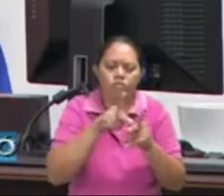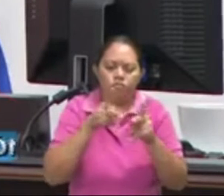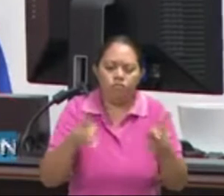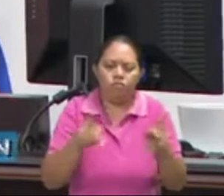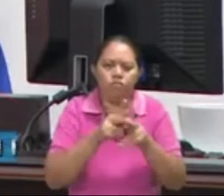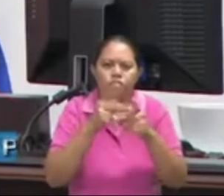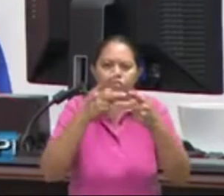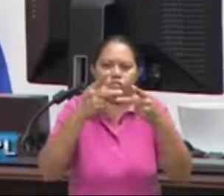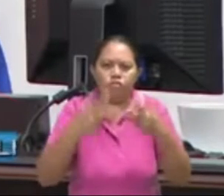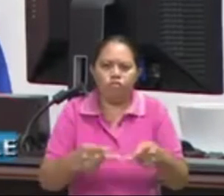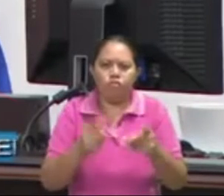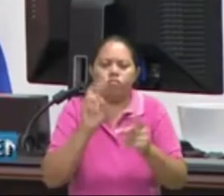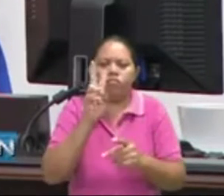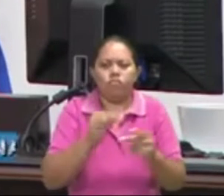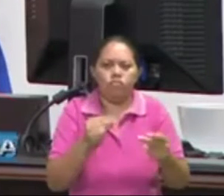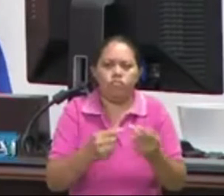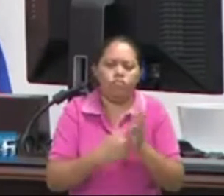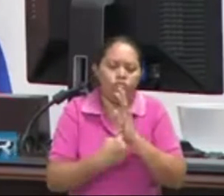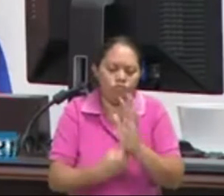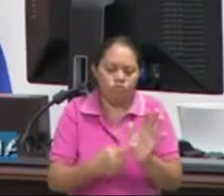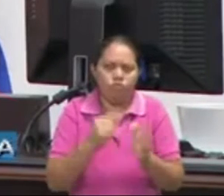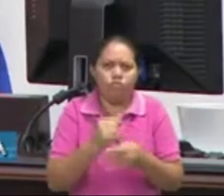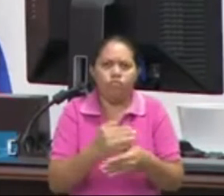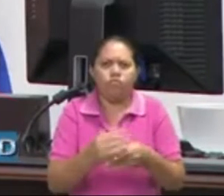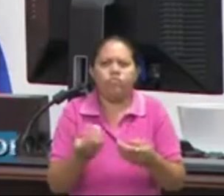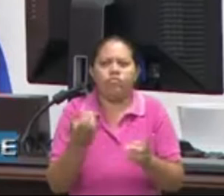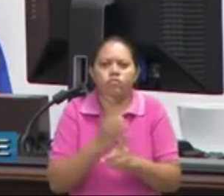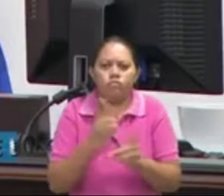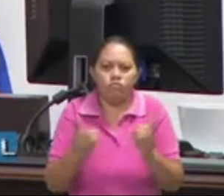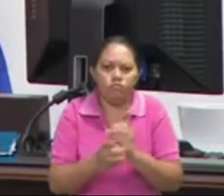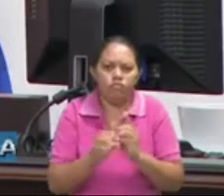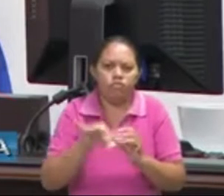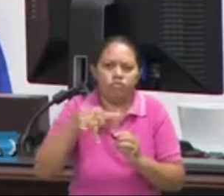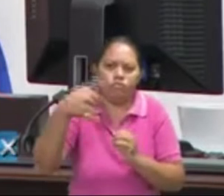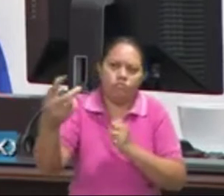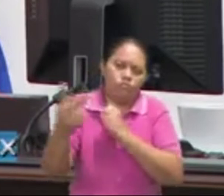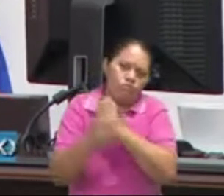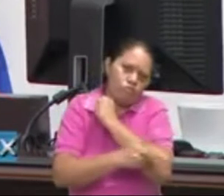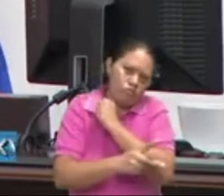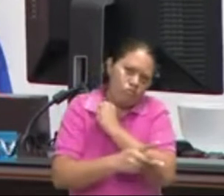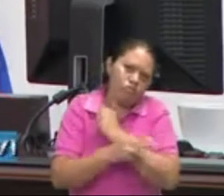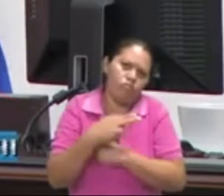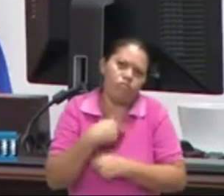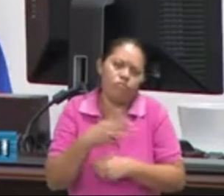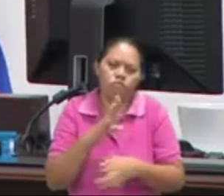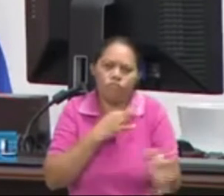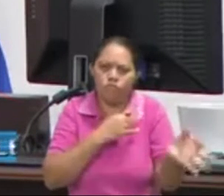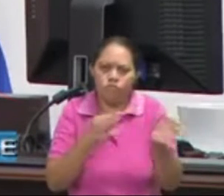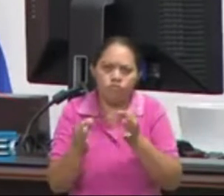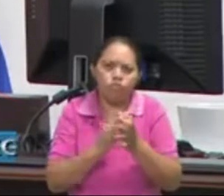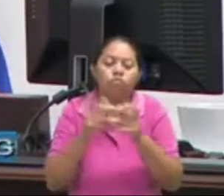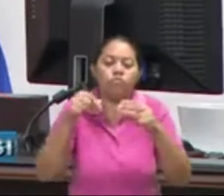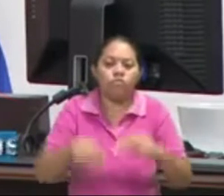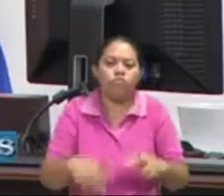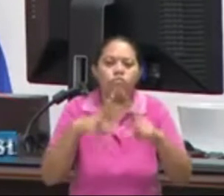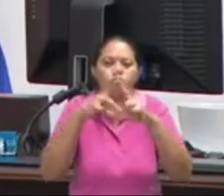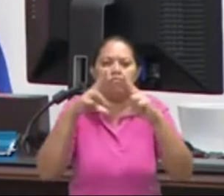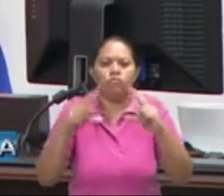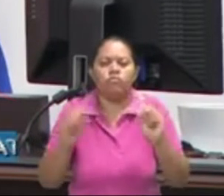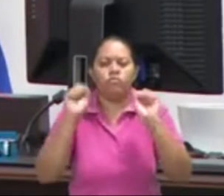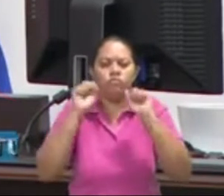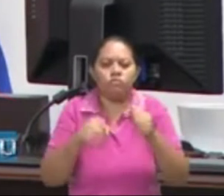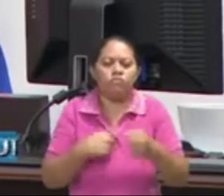política, ni a las leyes constitucionales, ni a los tratados internacionales suscritos y ratificados por Nicaragua,